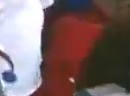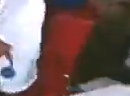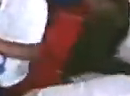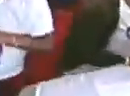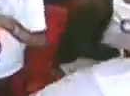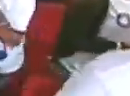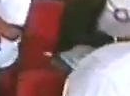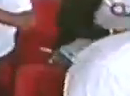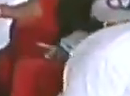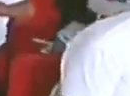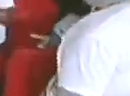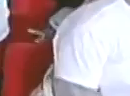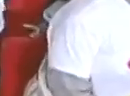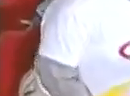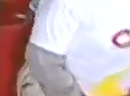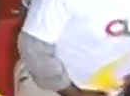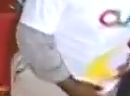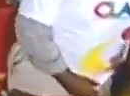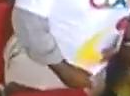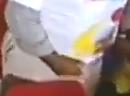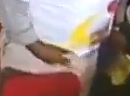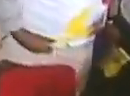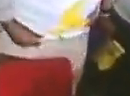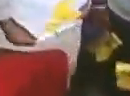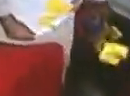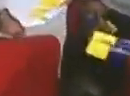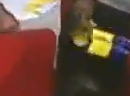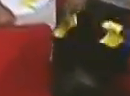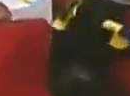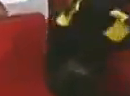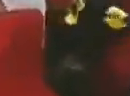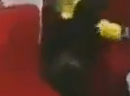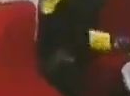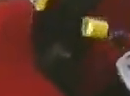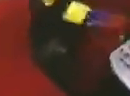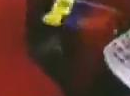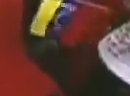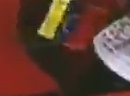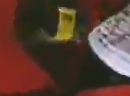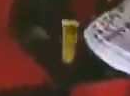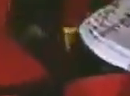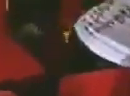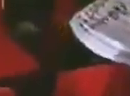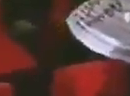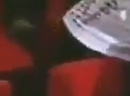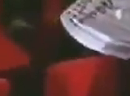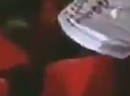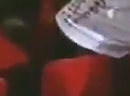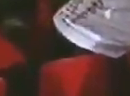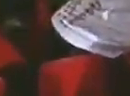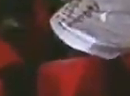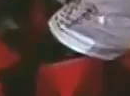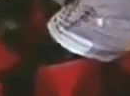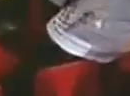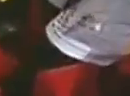rumberos y en el tumbador con